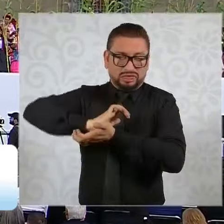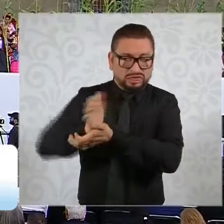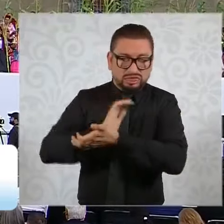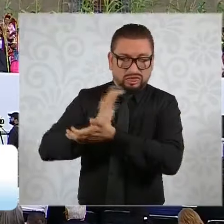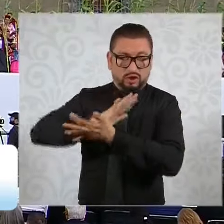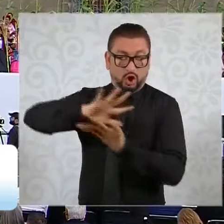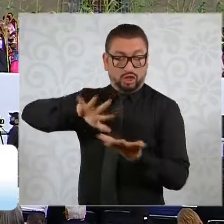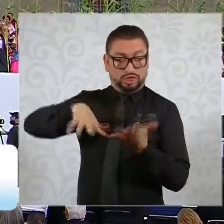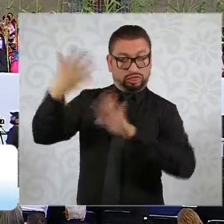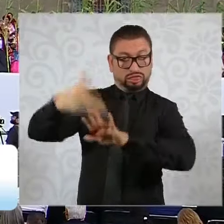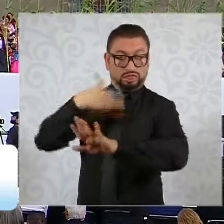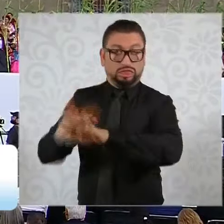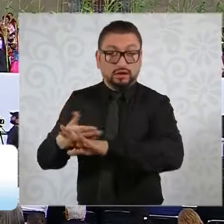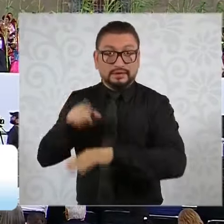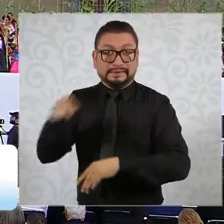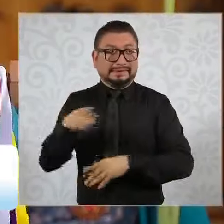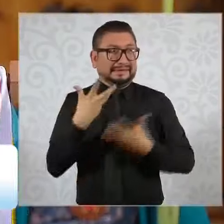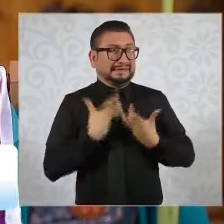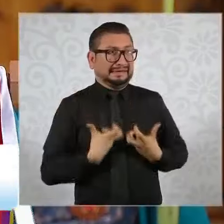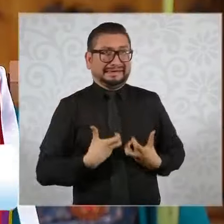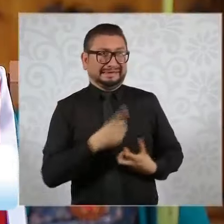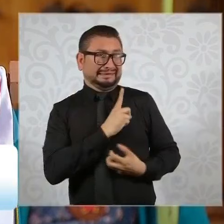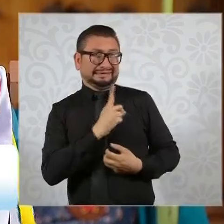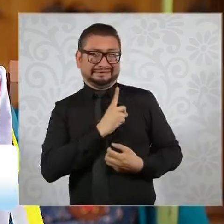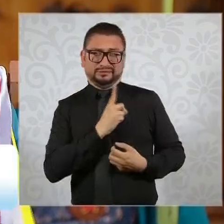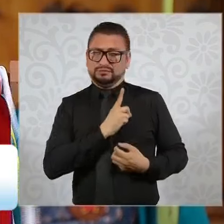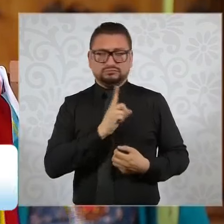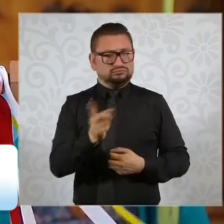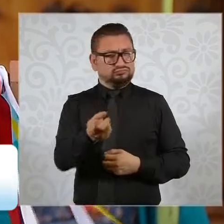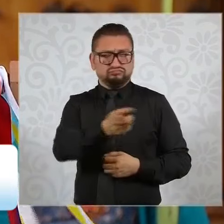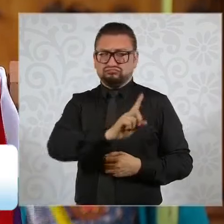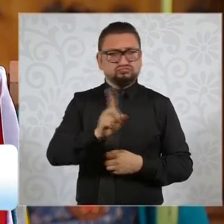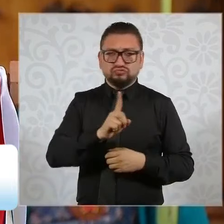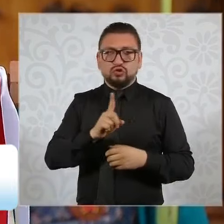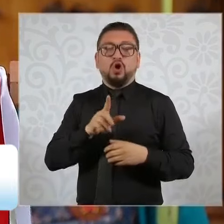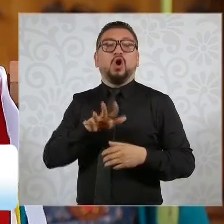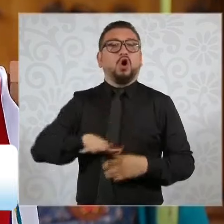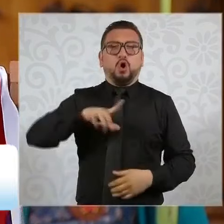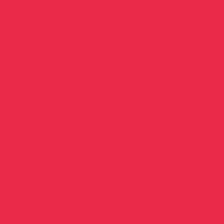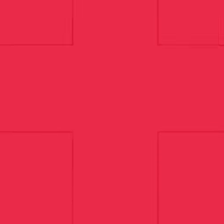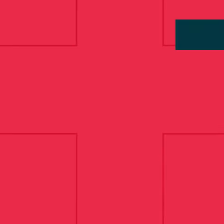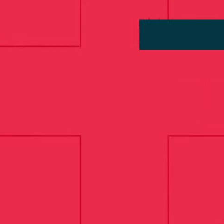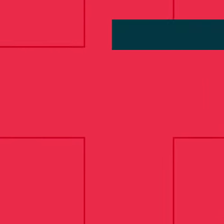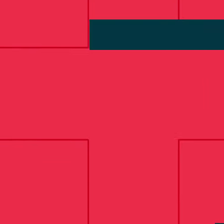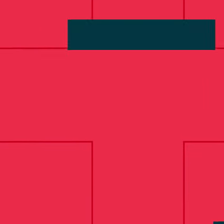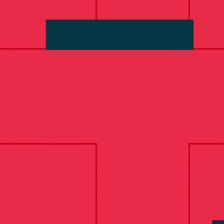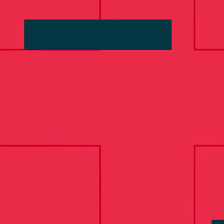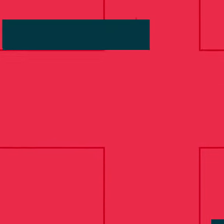violencia se sienta sola y sea protegida por el Estado.